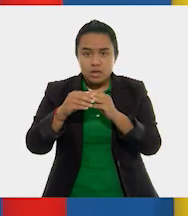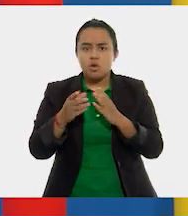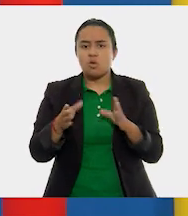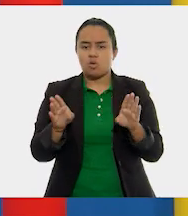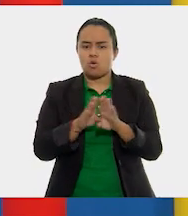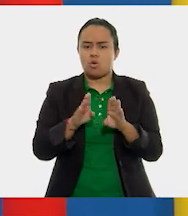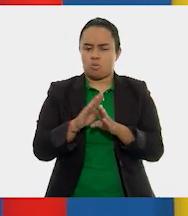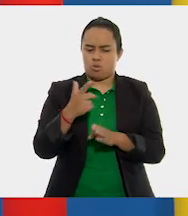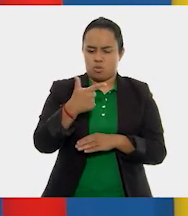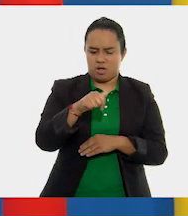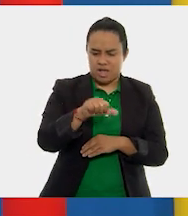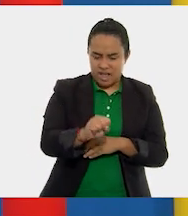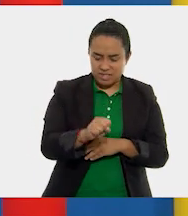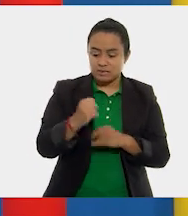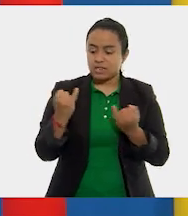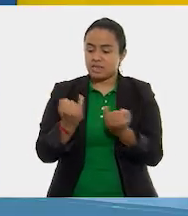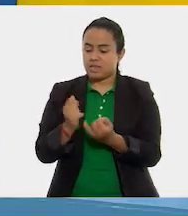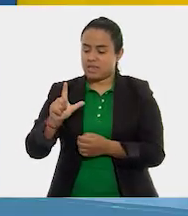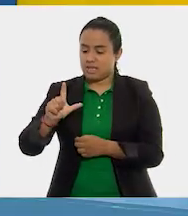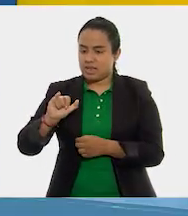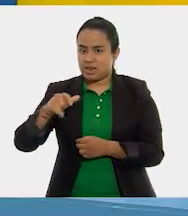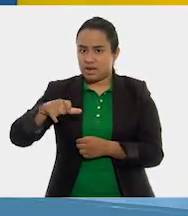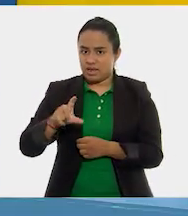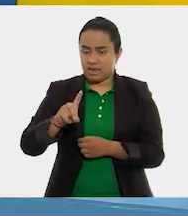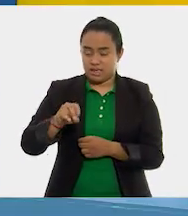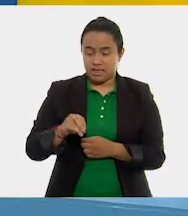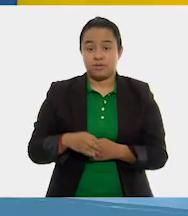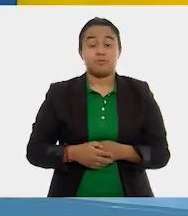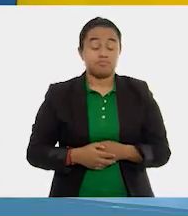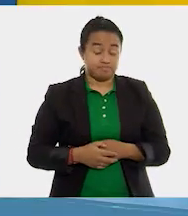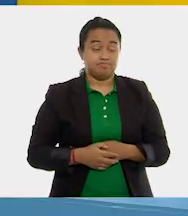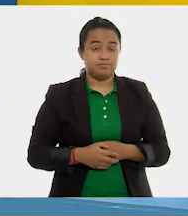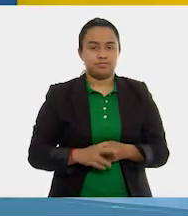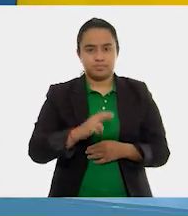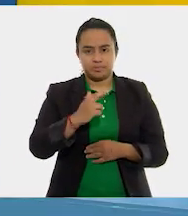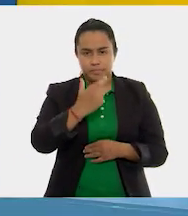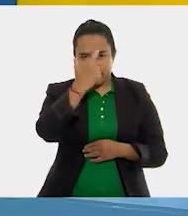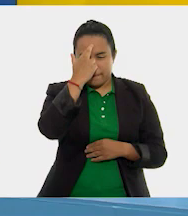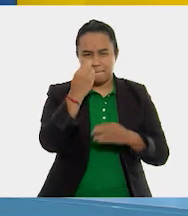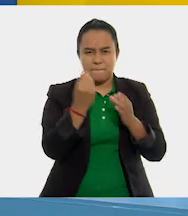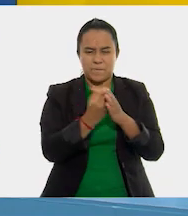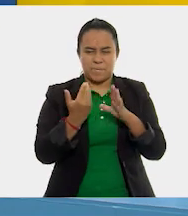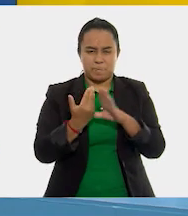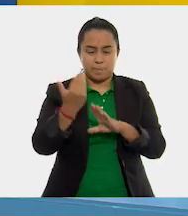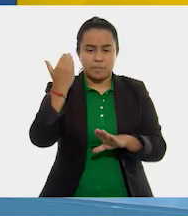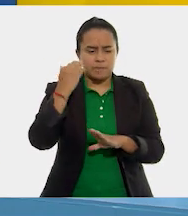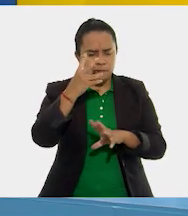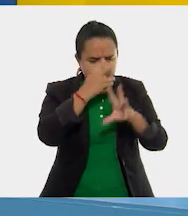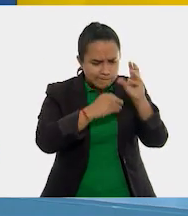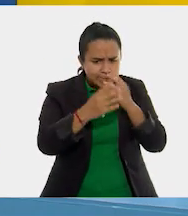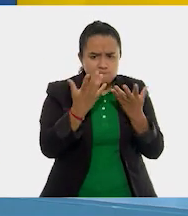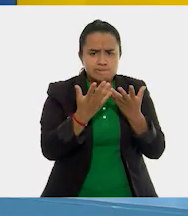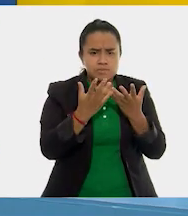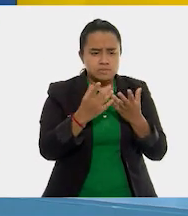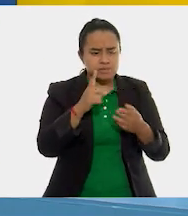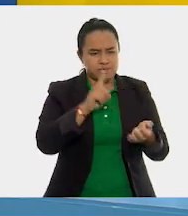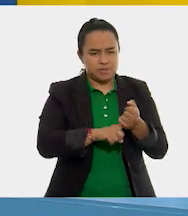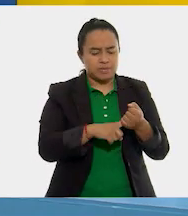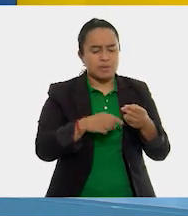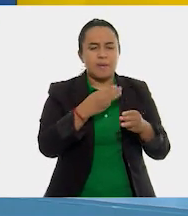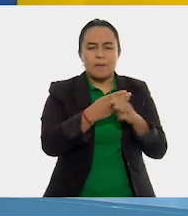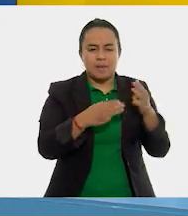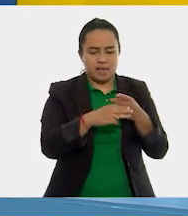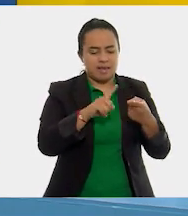de los gases y líquidos. Así es, Juan Carlos. Recordemos que en la clase anterior aprendimos que los estados de la materia